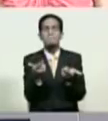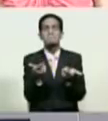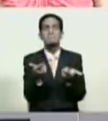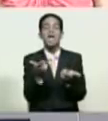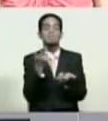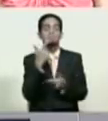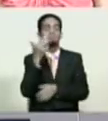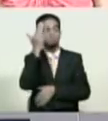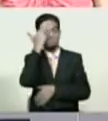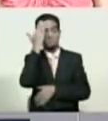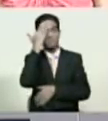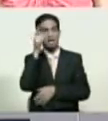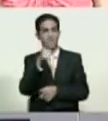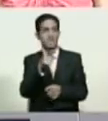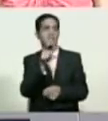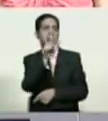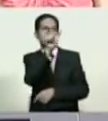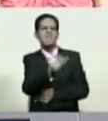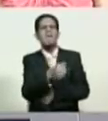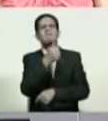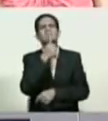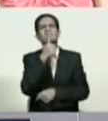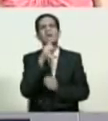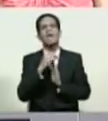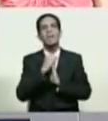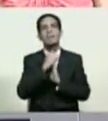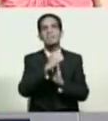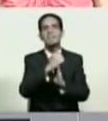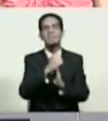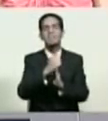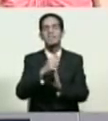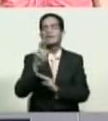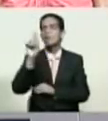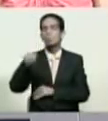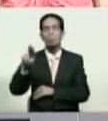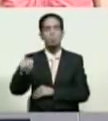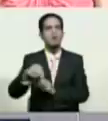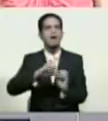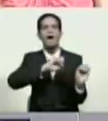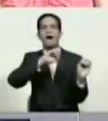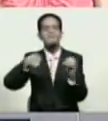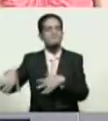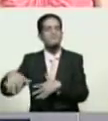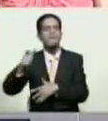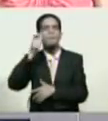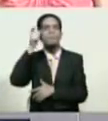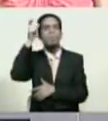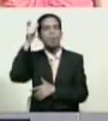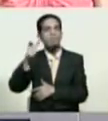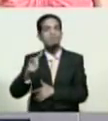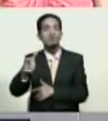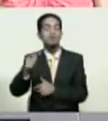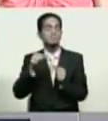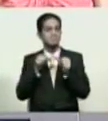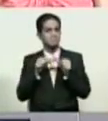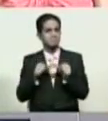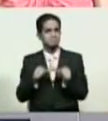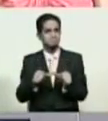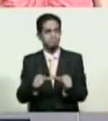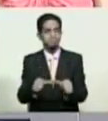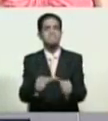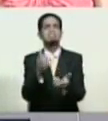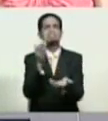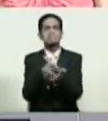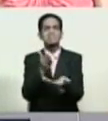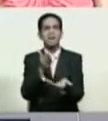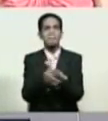supo reconocer al candidato que jamás ha abandonado a nuestro pueblo, que siempre ha estado allí para nuestro pueblo,